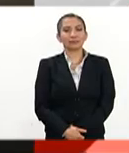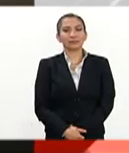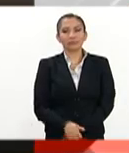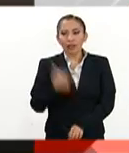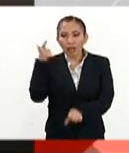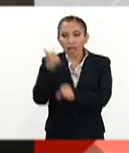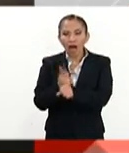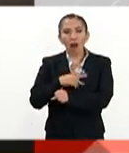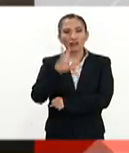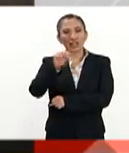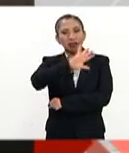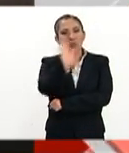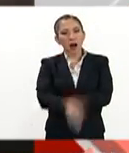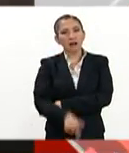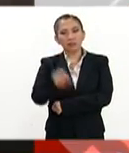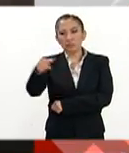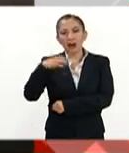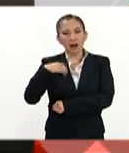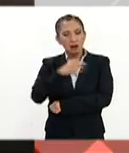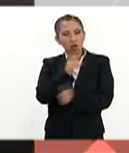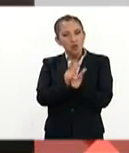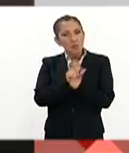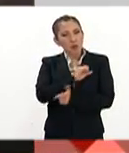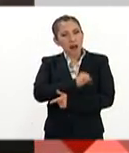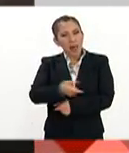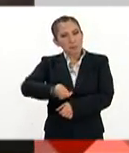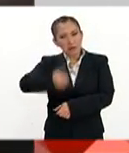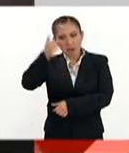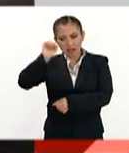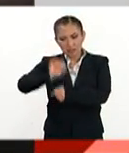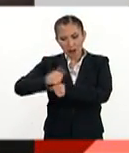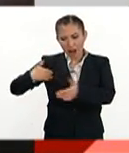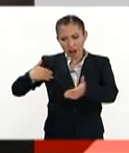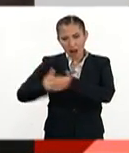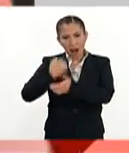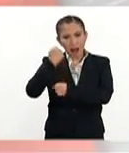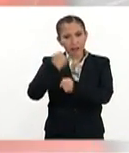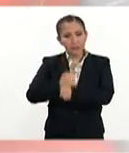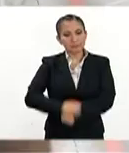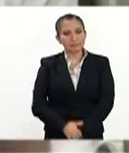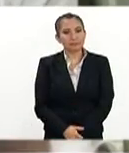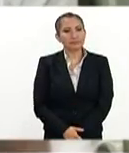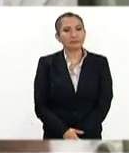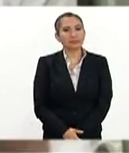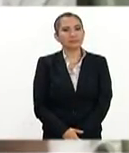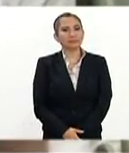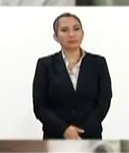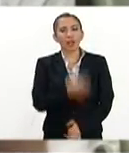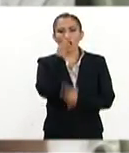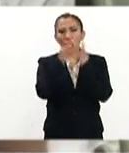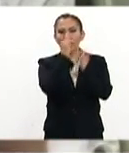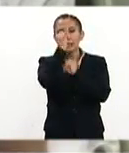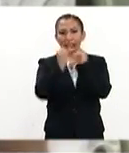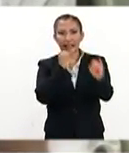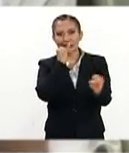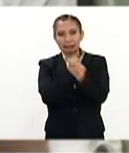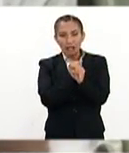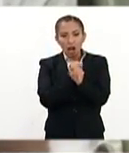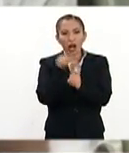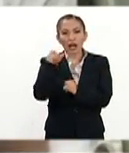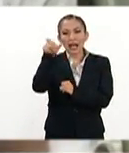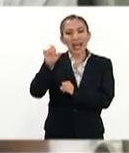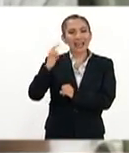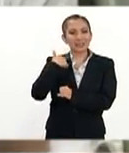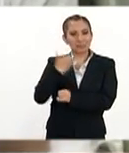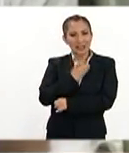Se registran 80 muertes por el crimen organizado en la primera semana del año. En noticias internacionales,